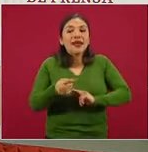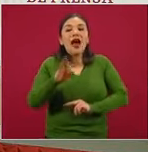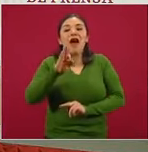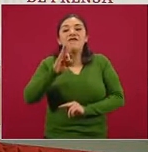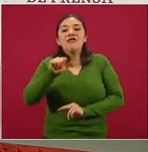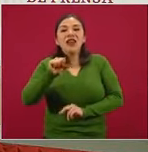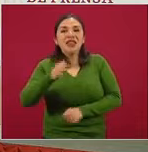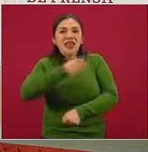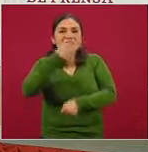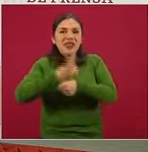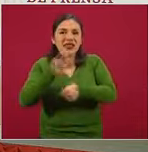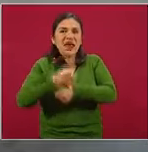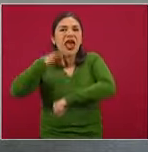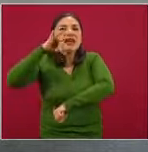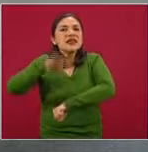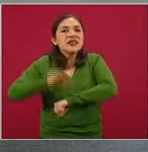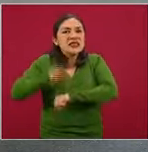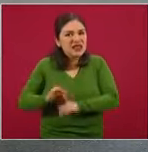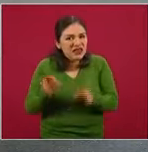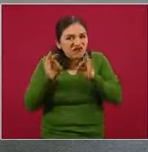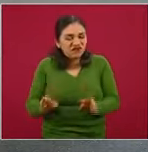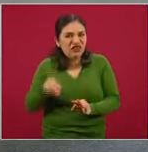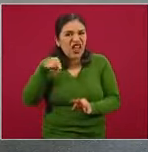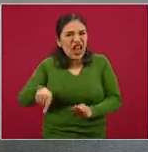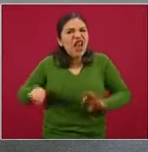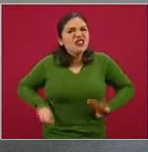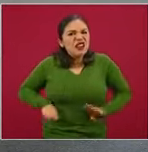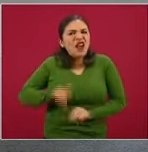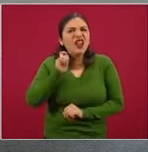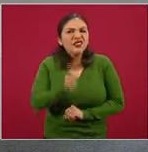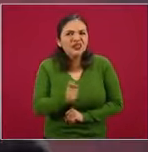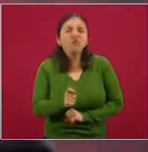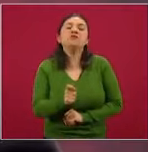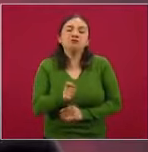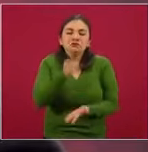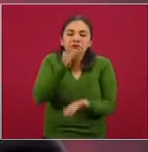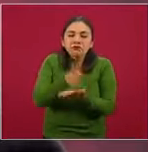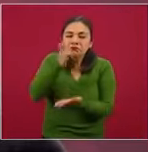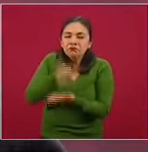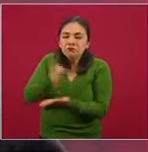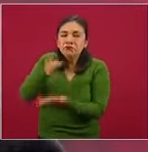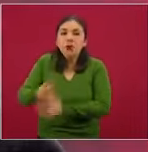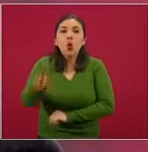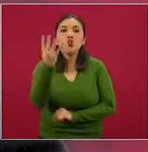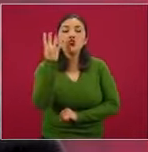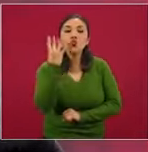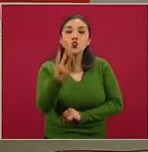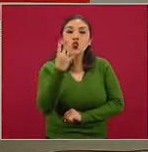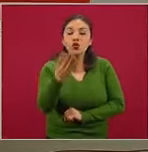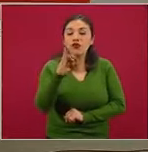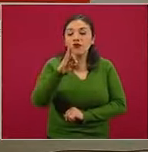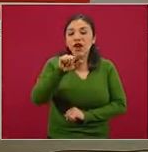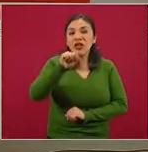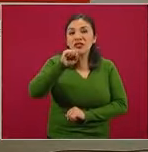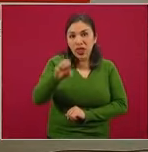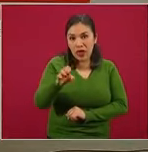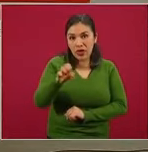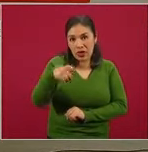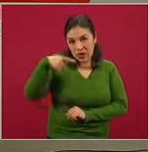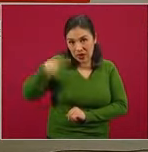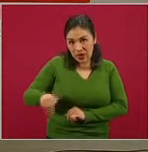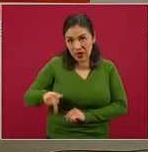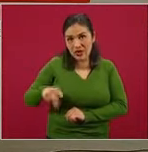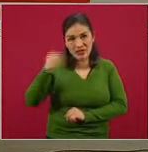clínica. Y la fase clínica característicamente se identifican 4 fases dentro de la